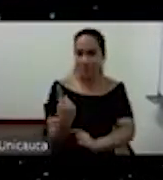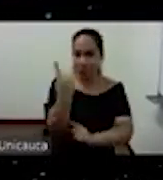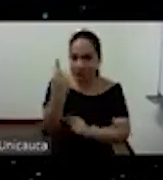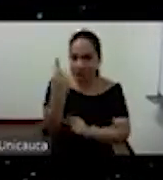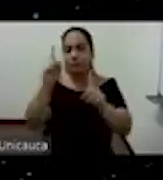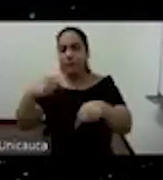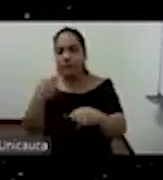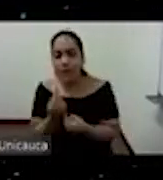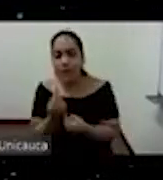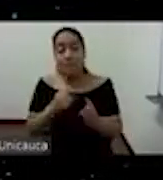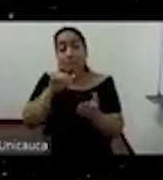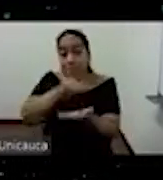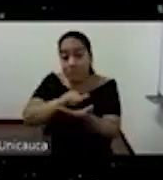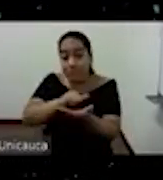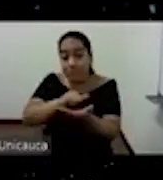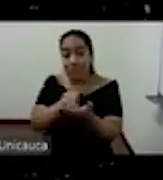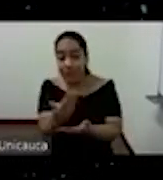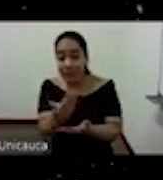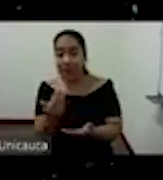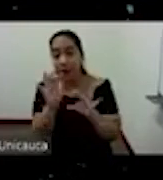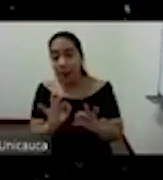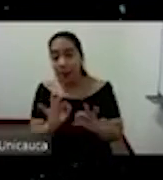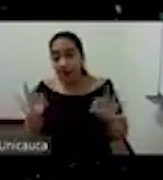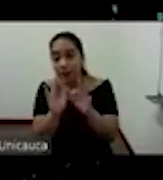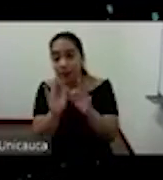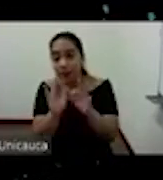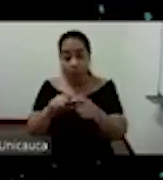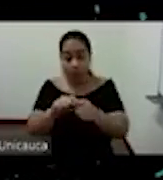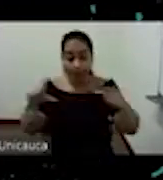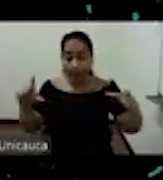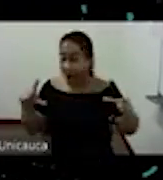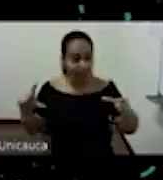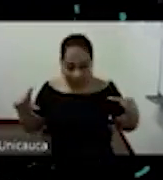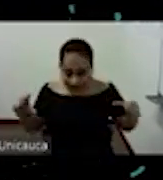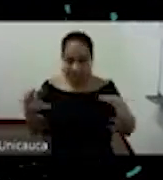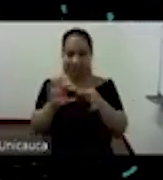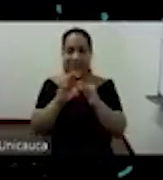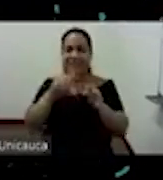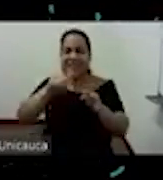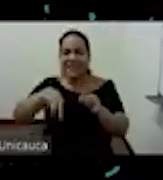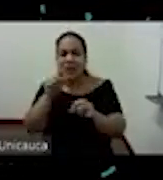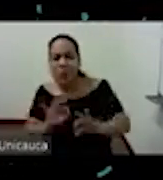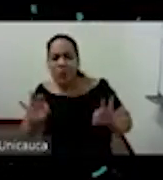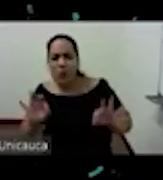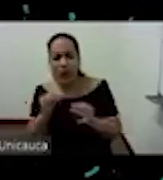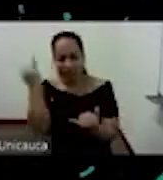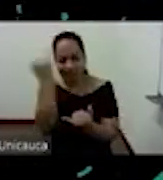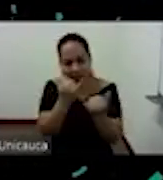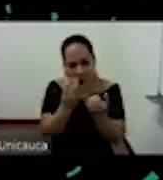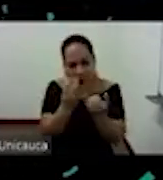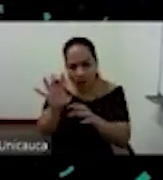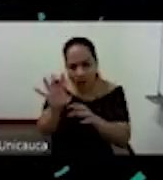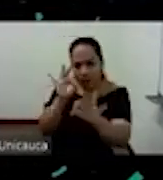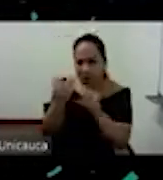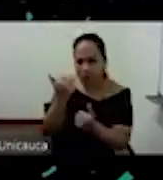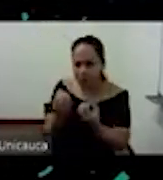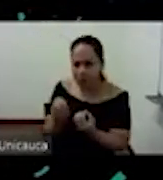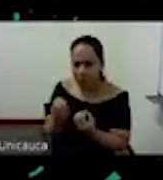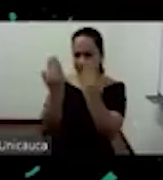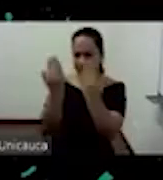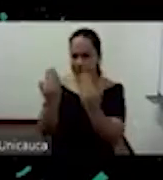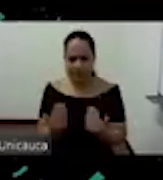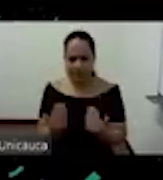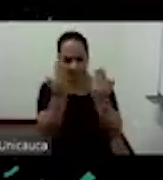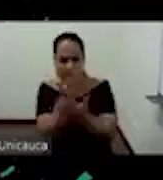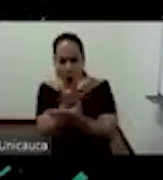y es por ello que no se pueden separar, sino que lo que buscamos es identificar y darle valor a lo que no aparece